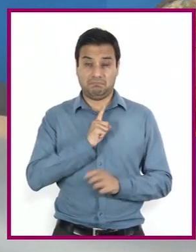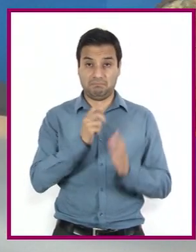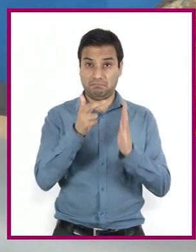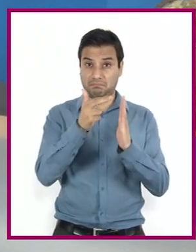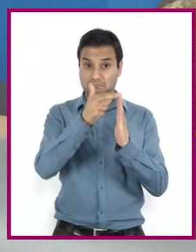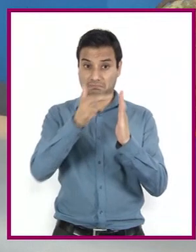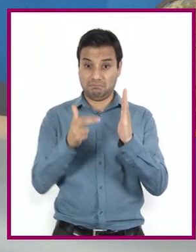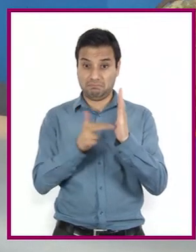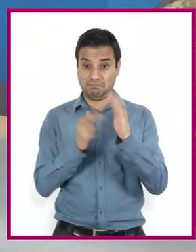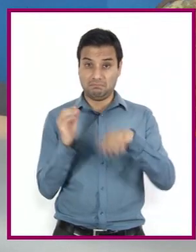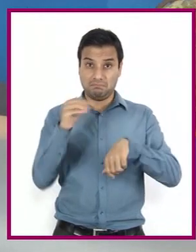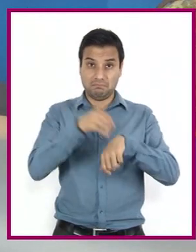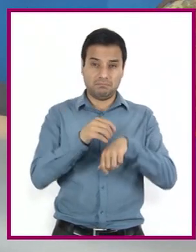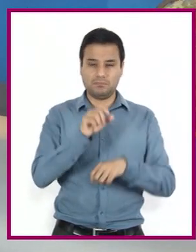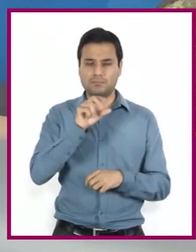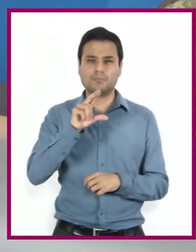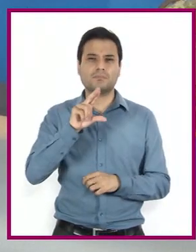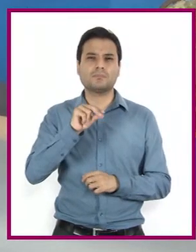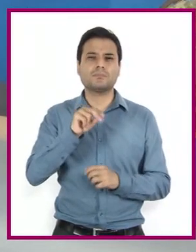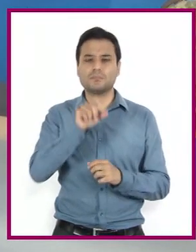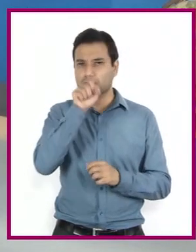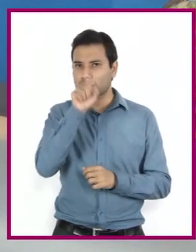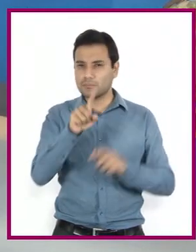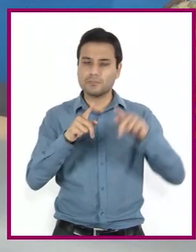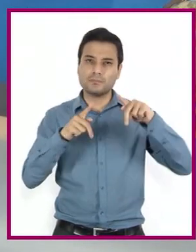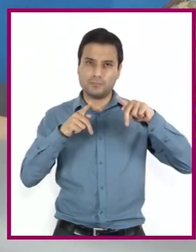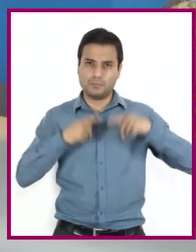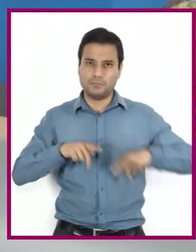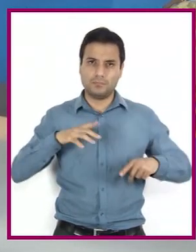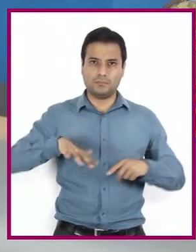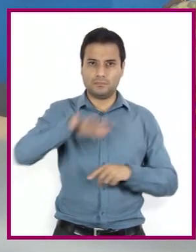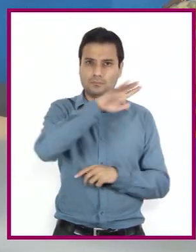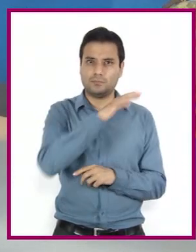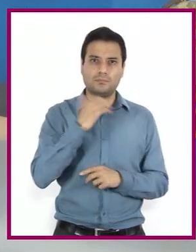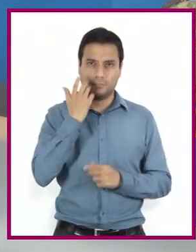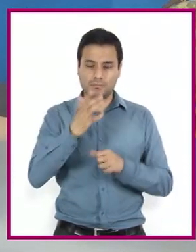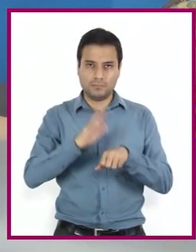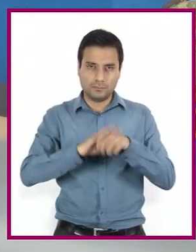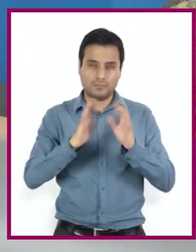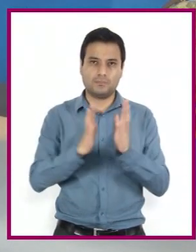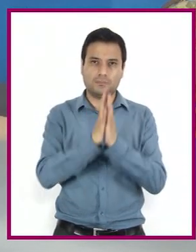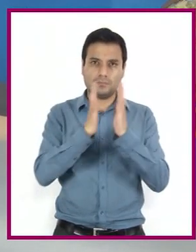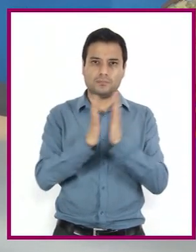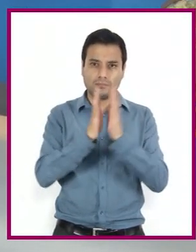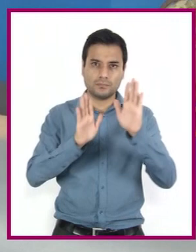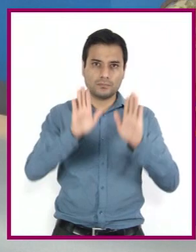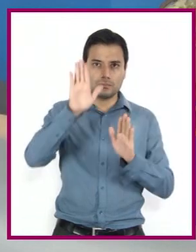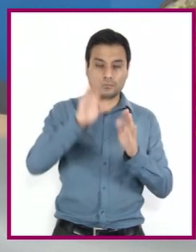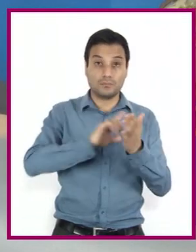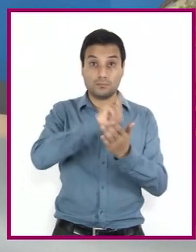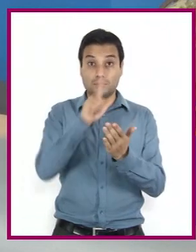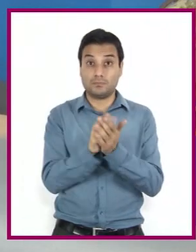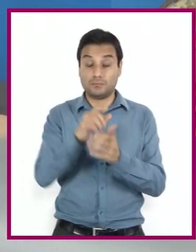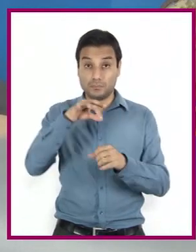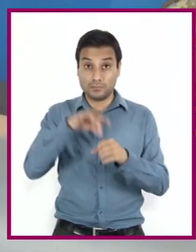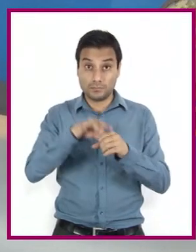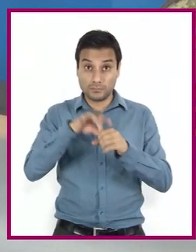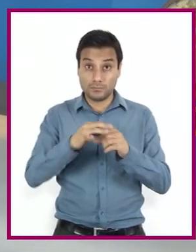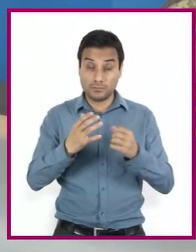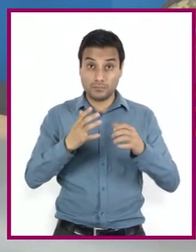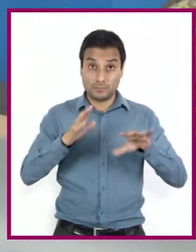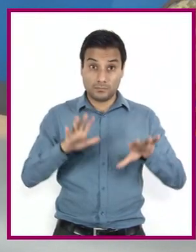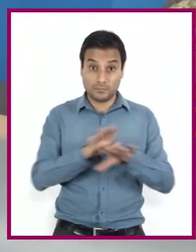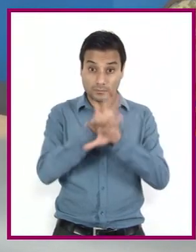de una exigencia de la sociedad por mayores canales de participación. Las reformas electorales facilitaron que esa